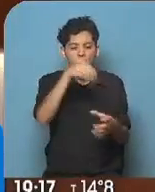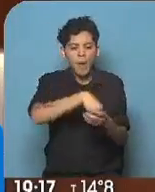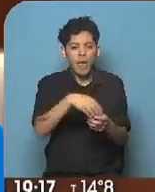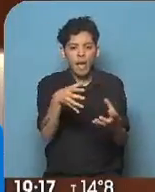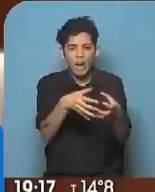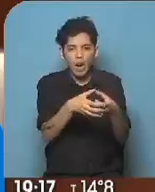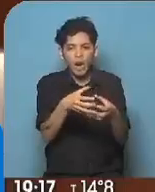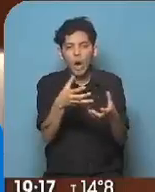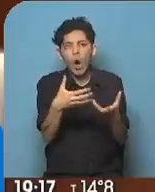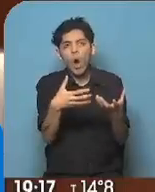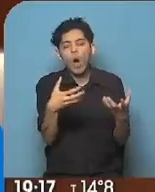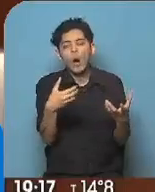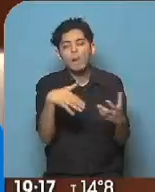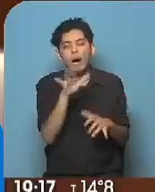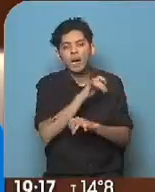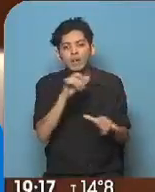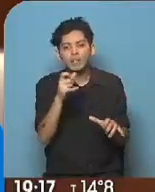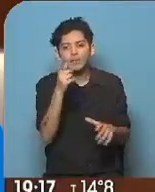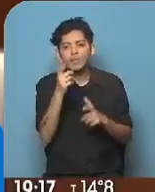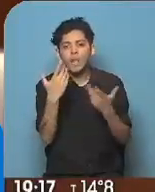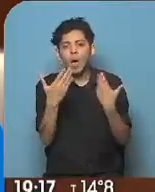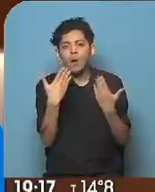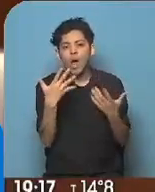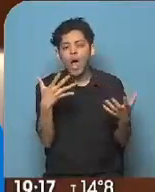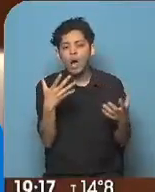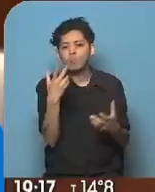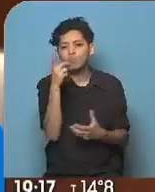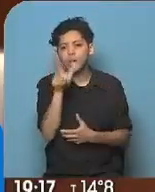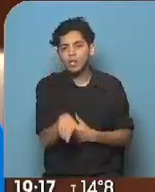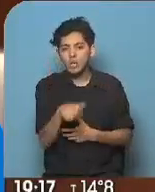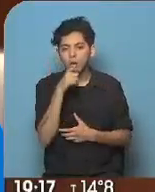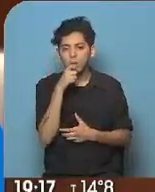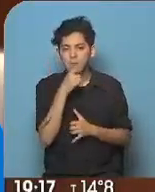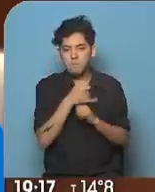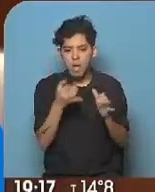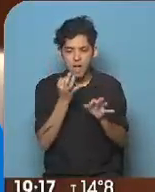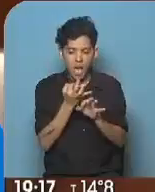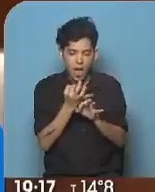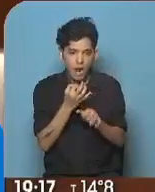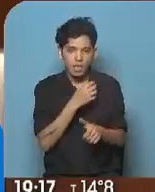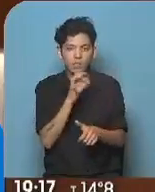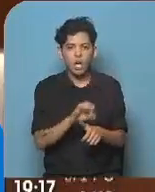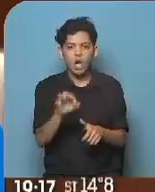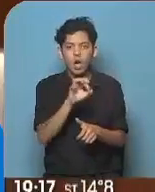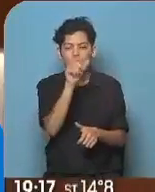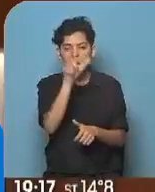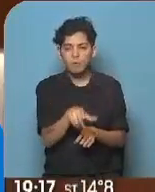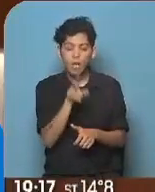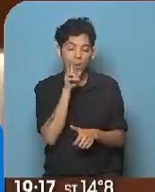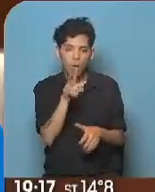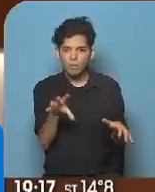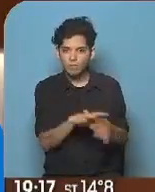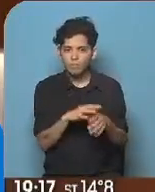estarían más informados cuando vos hablás con con el ciudadano medio lo que ves es que